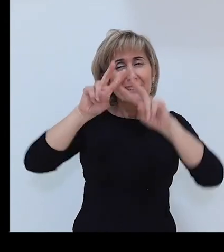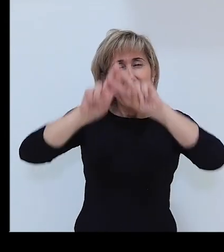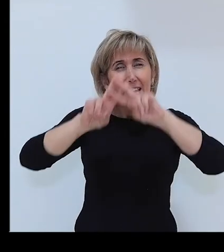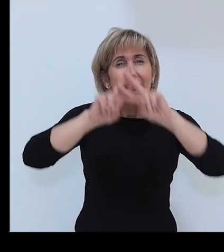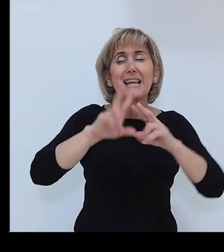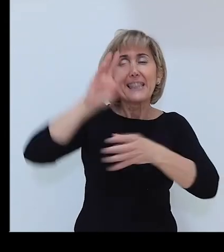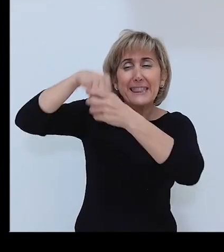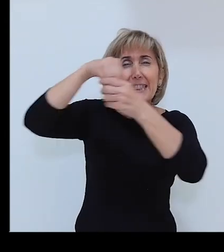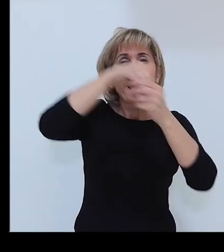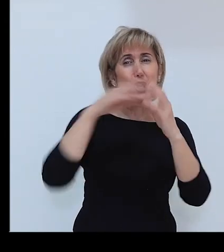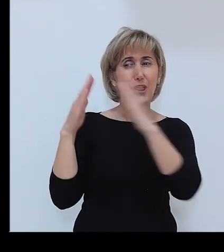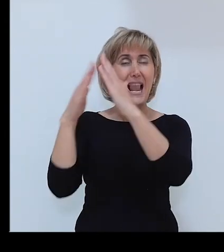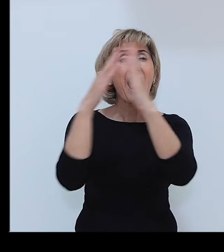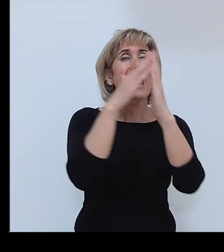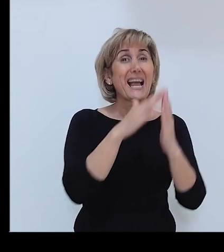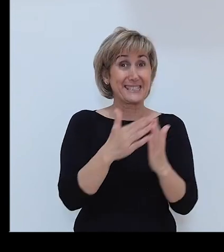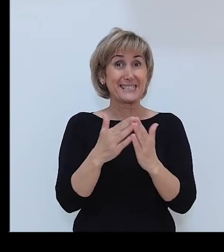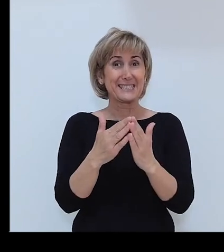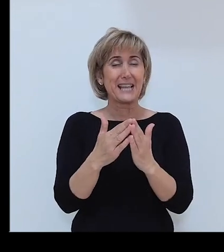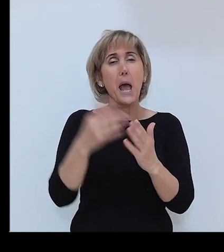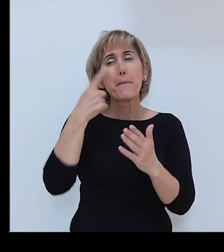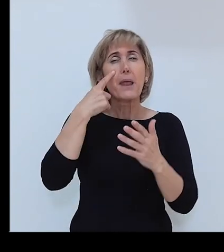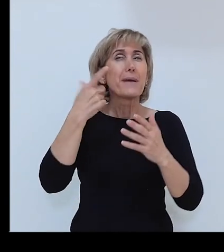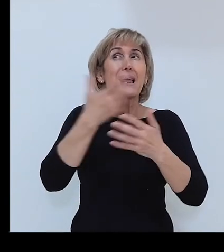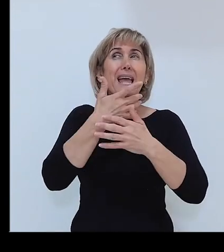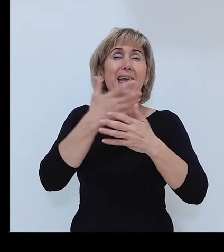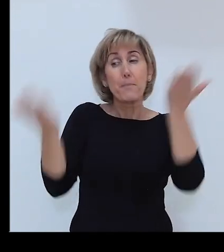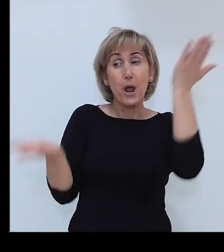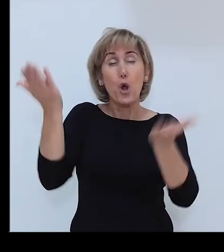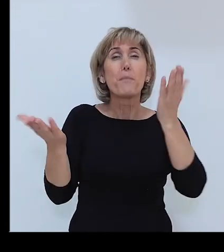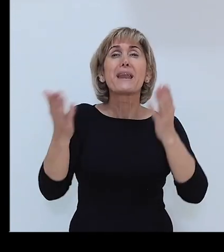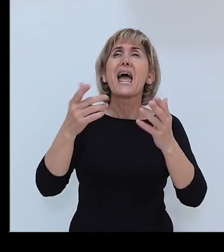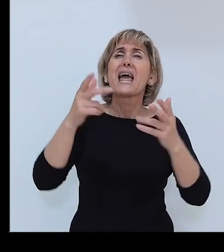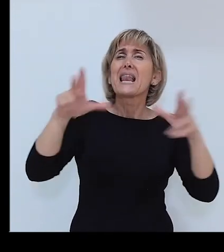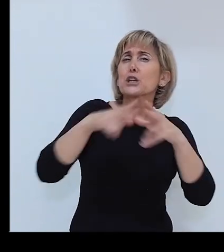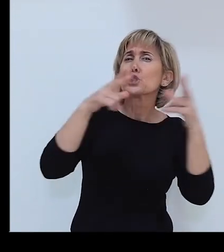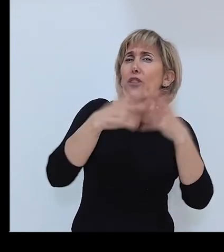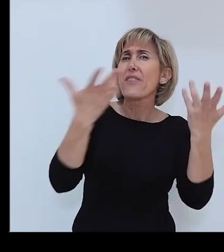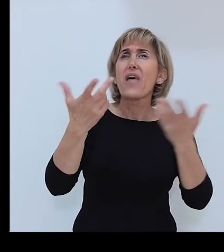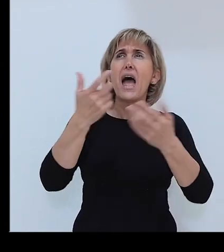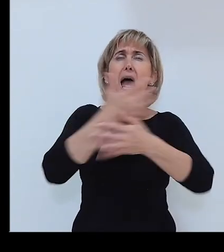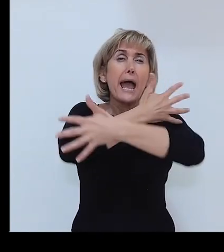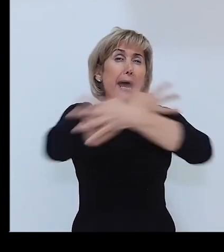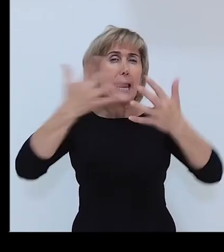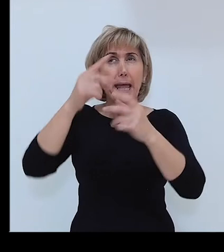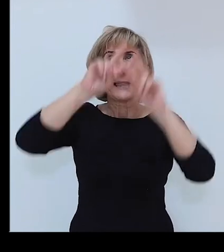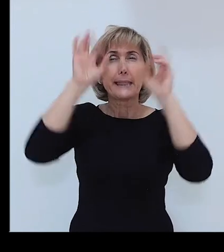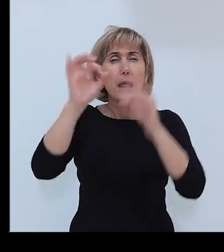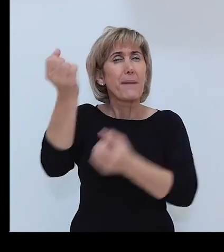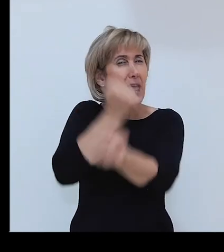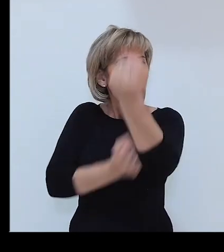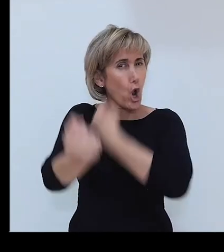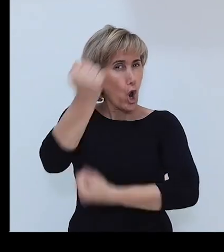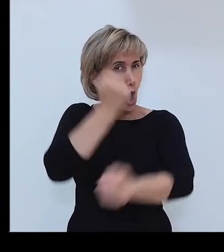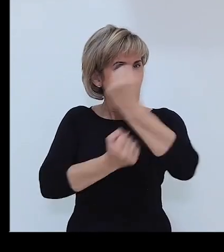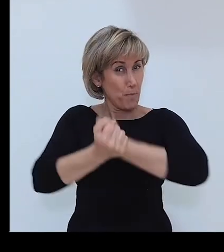todavía reivindicando ese análisis de lo privado y esa importancia de lo privado en lo macroeconómico, en la